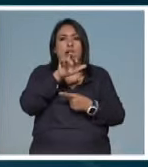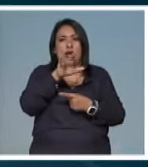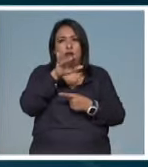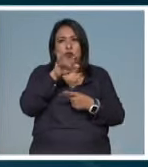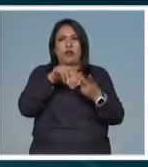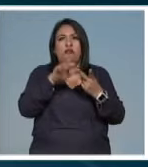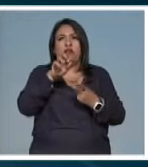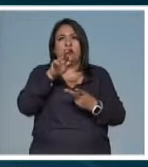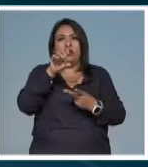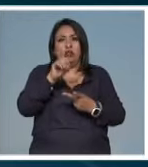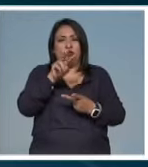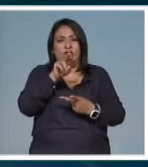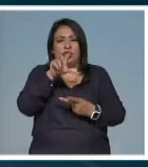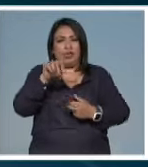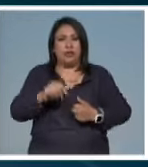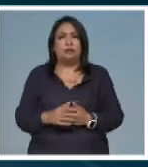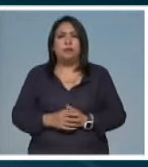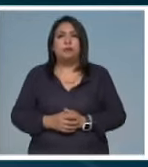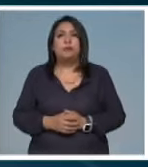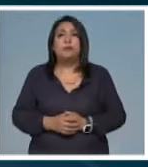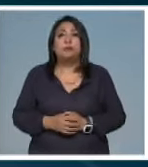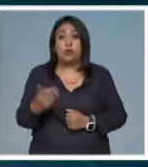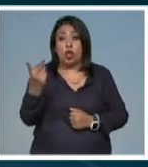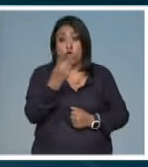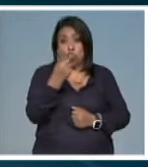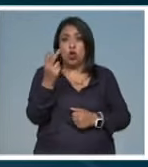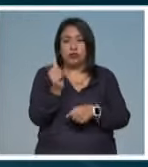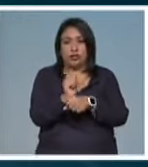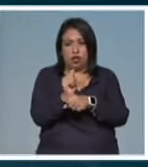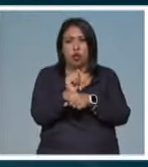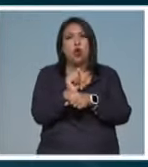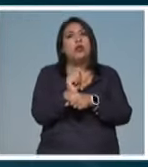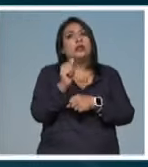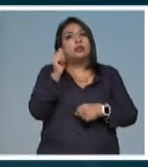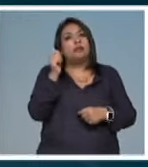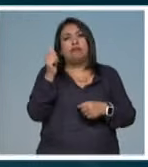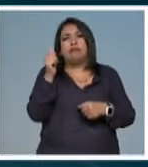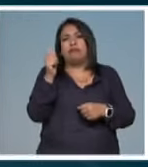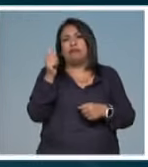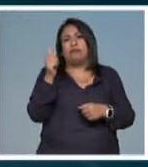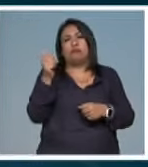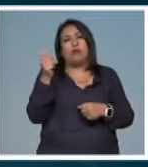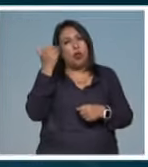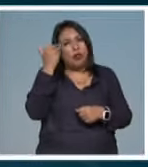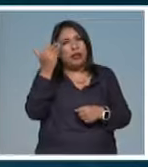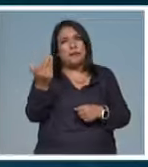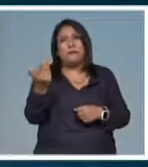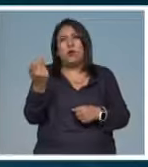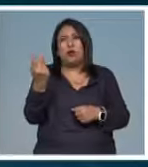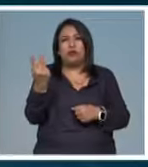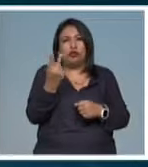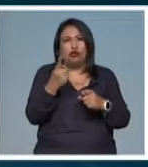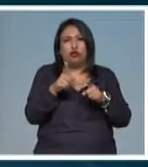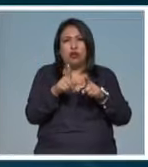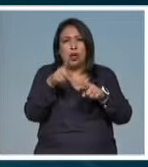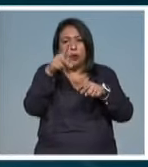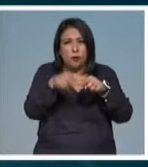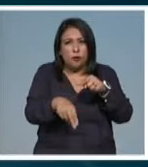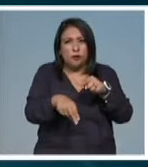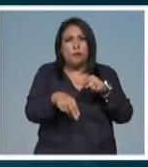y Fernando Villa. Ellos como intérpretes tienen que estar todo el tiempo conectados con momentos en los que van a